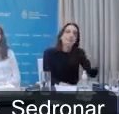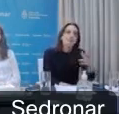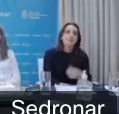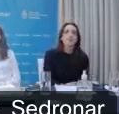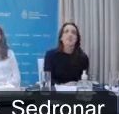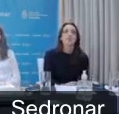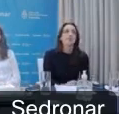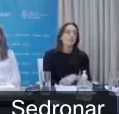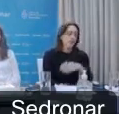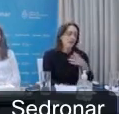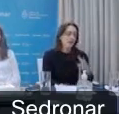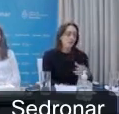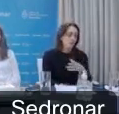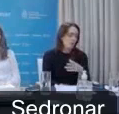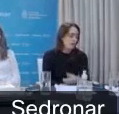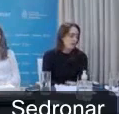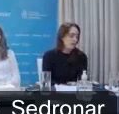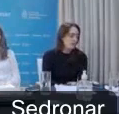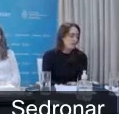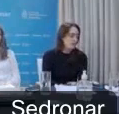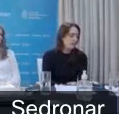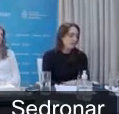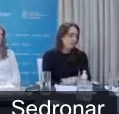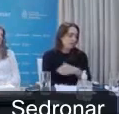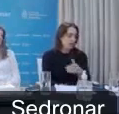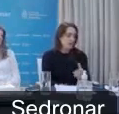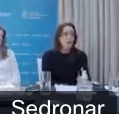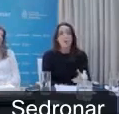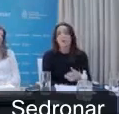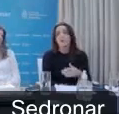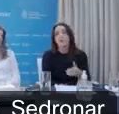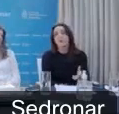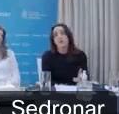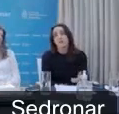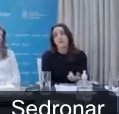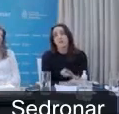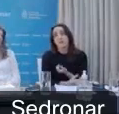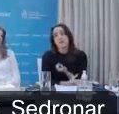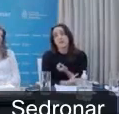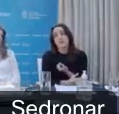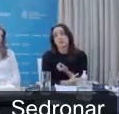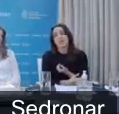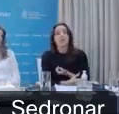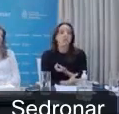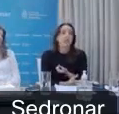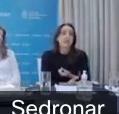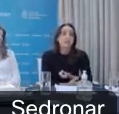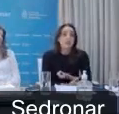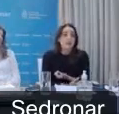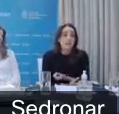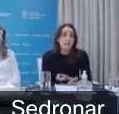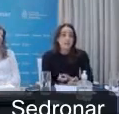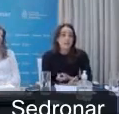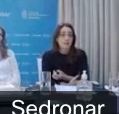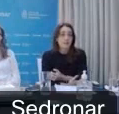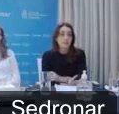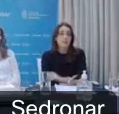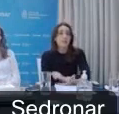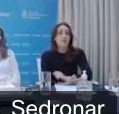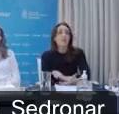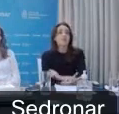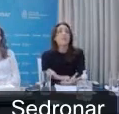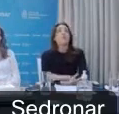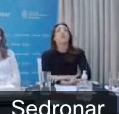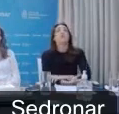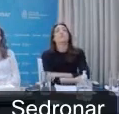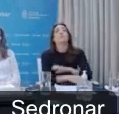más su aspecto, no sé, me acuerdo en la pandemia que para hablar de los jóvenes hablaban de las fiestas clandestinas que hacían, ¿no?